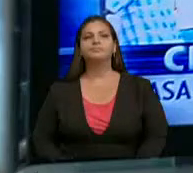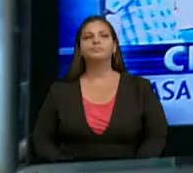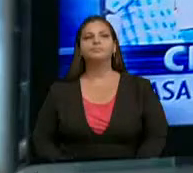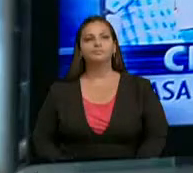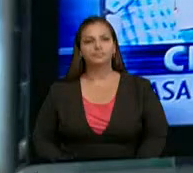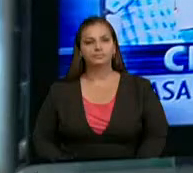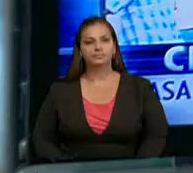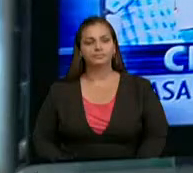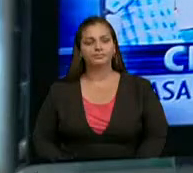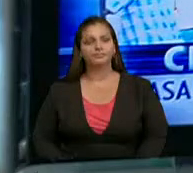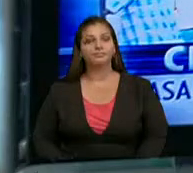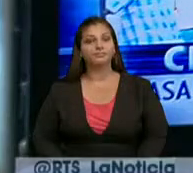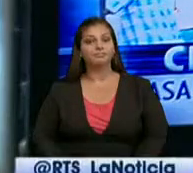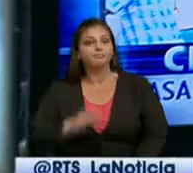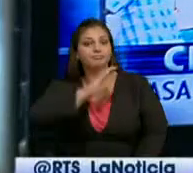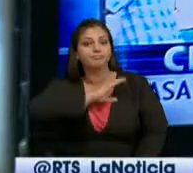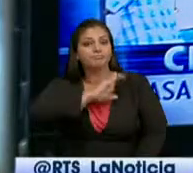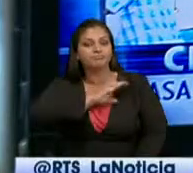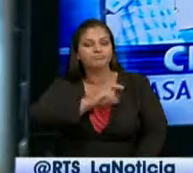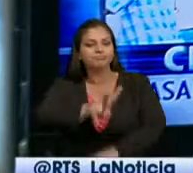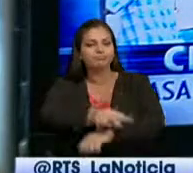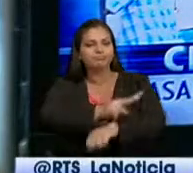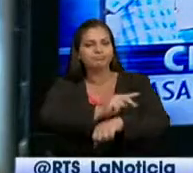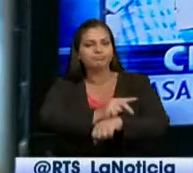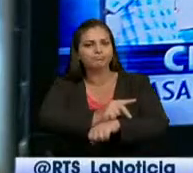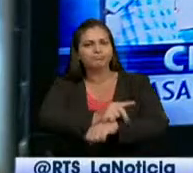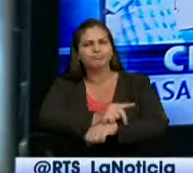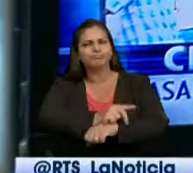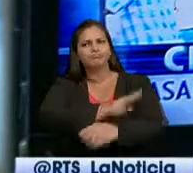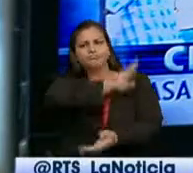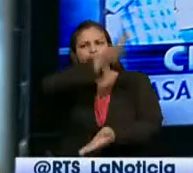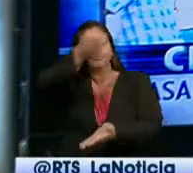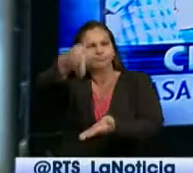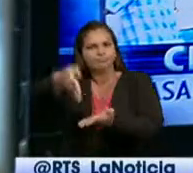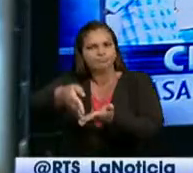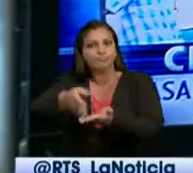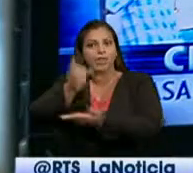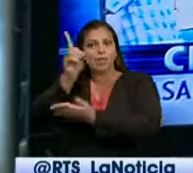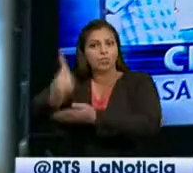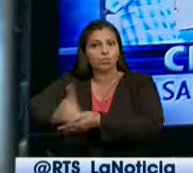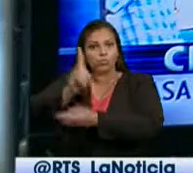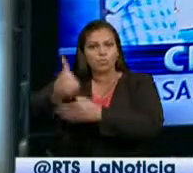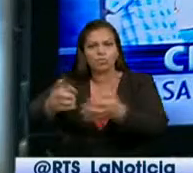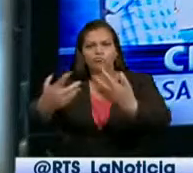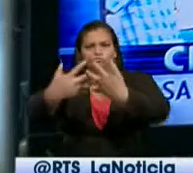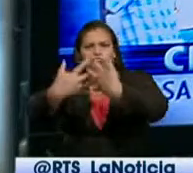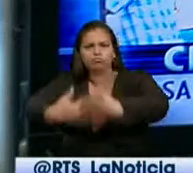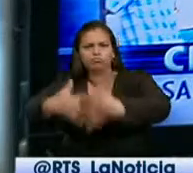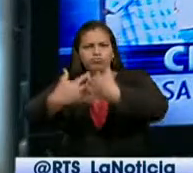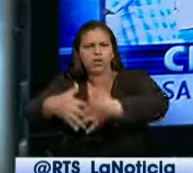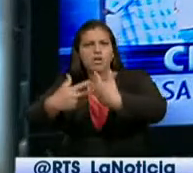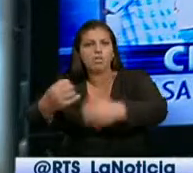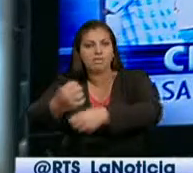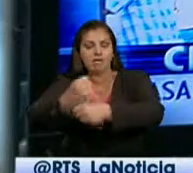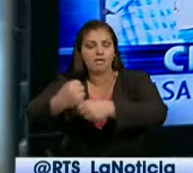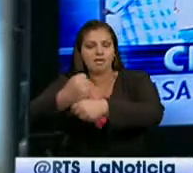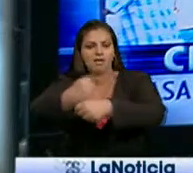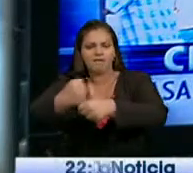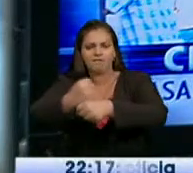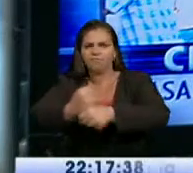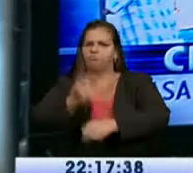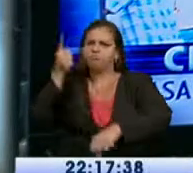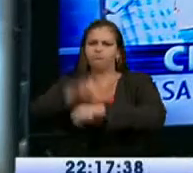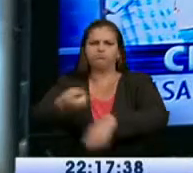El intendente de policía clausuró una envasadora clandestina de café en el cantón Durán. Dos personas fueron detenidas por el delito de